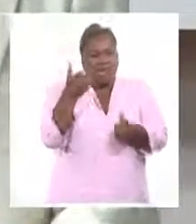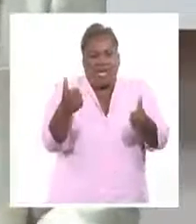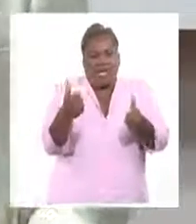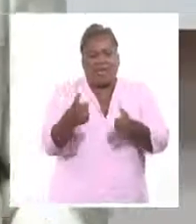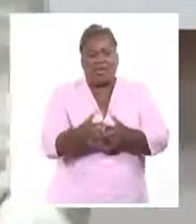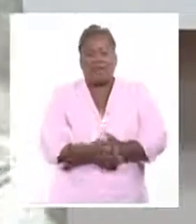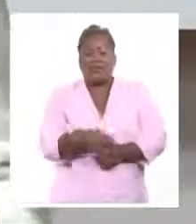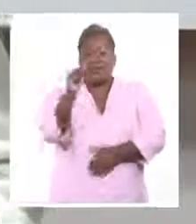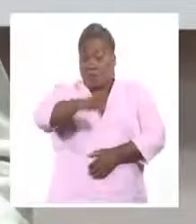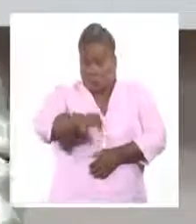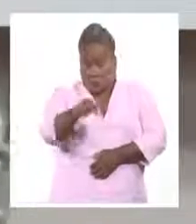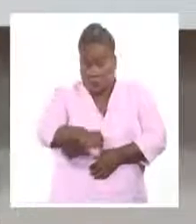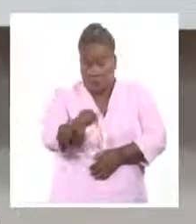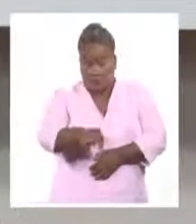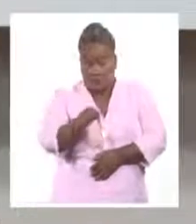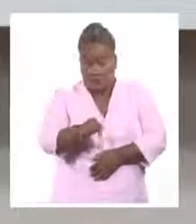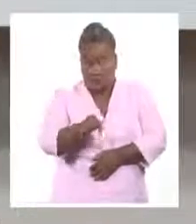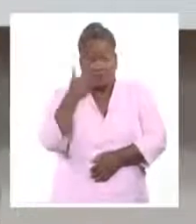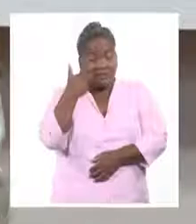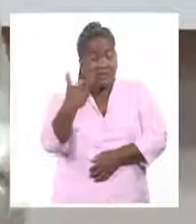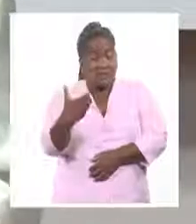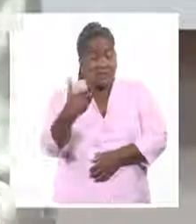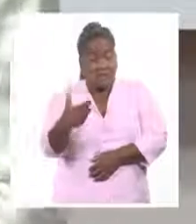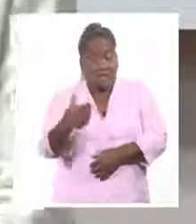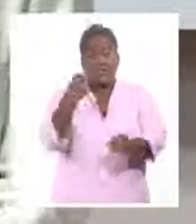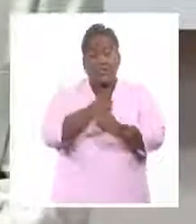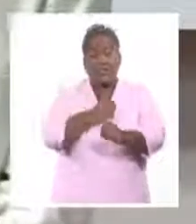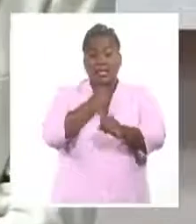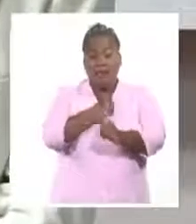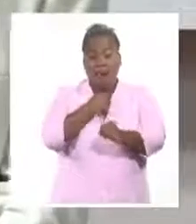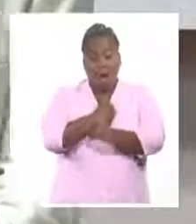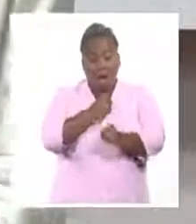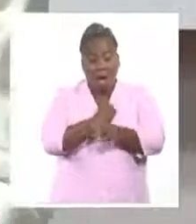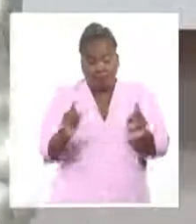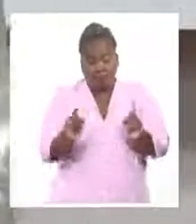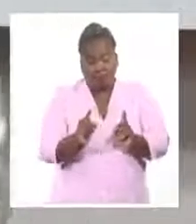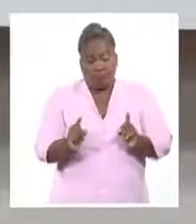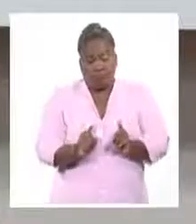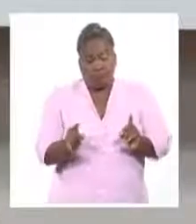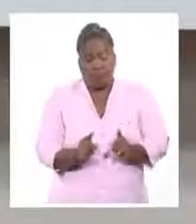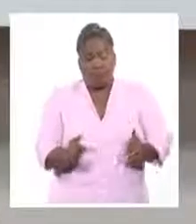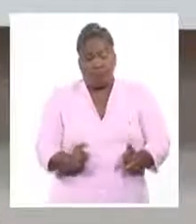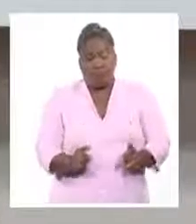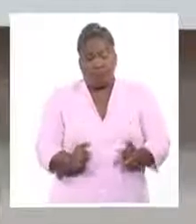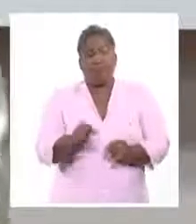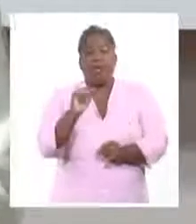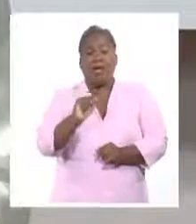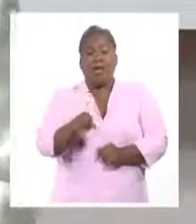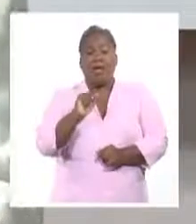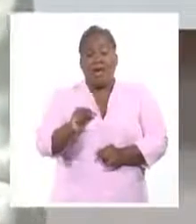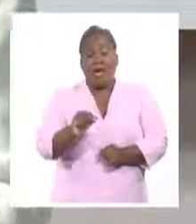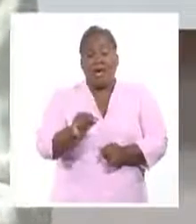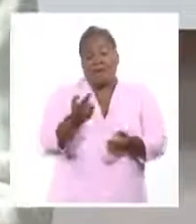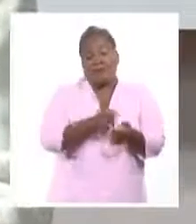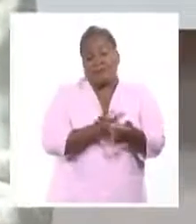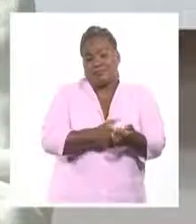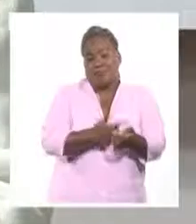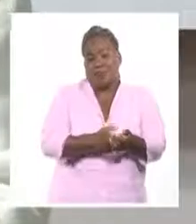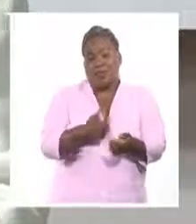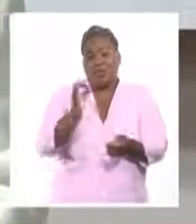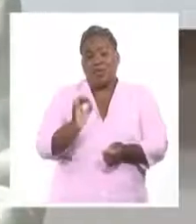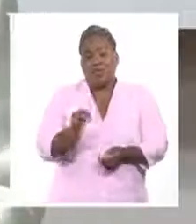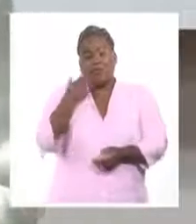Hoy es imprescindible elevar esa obra enorme e imposible de sintetizarse en un discurso a los medios tradicionales y sobre